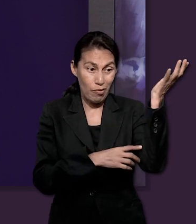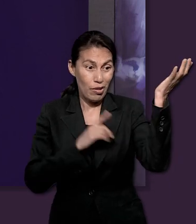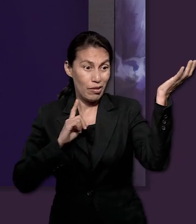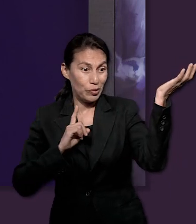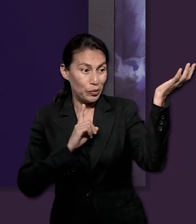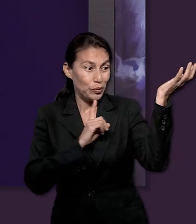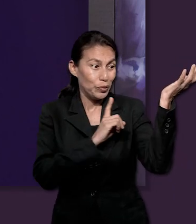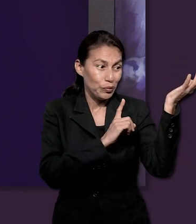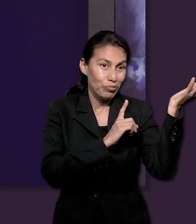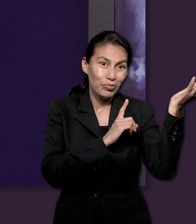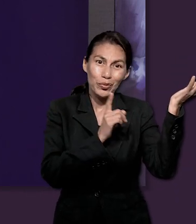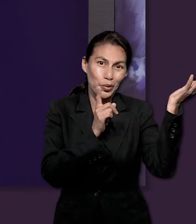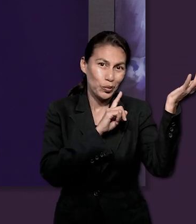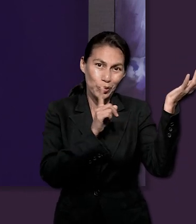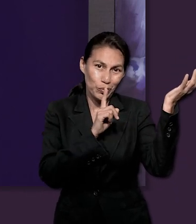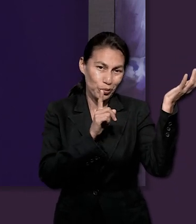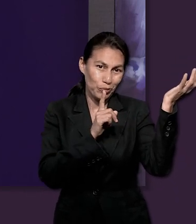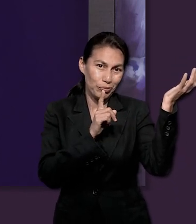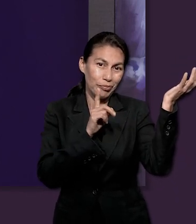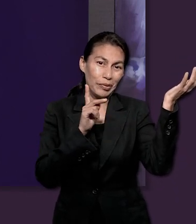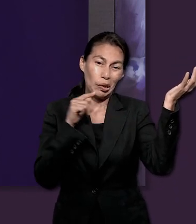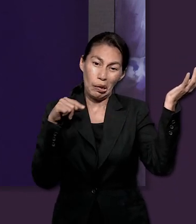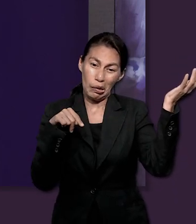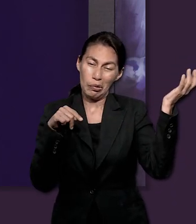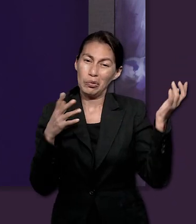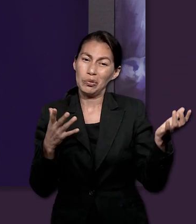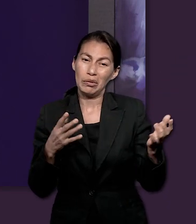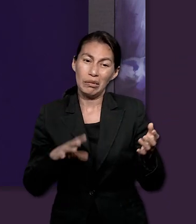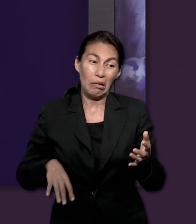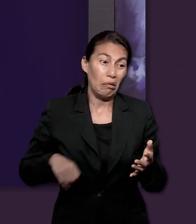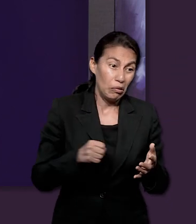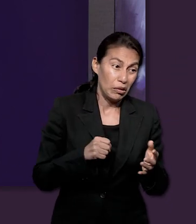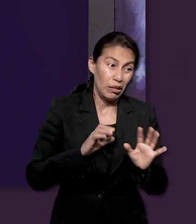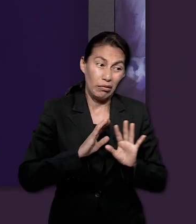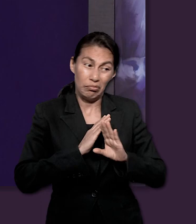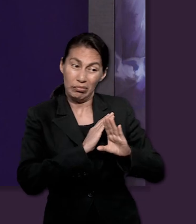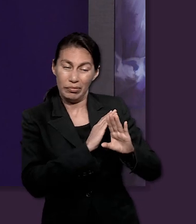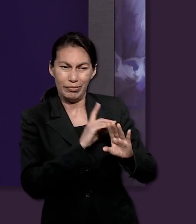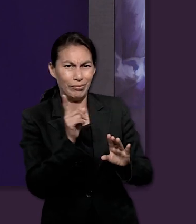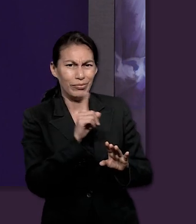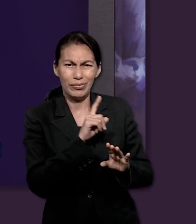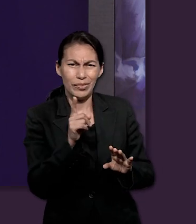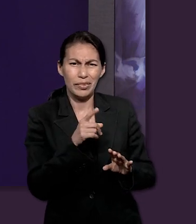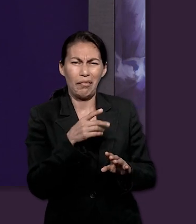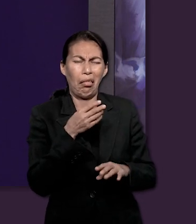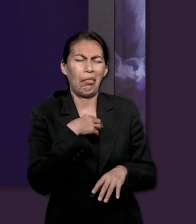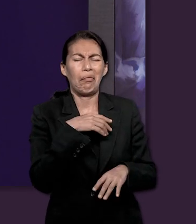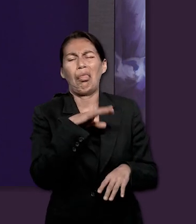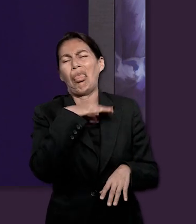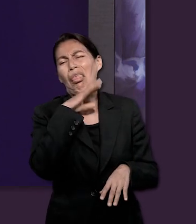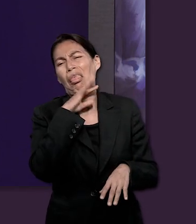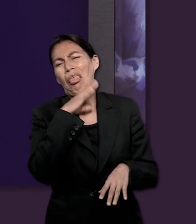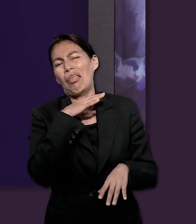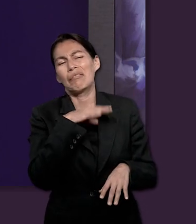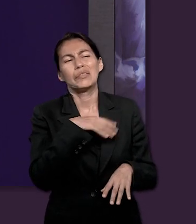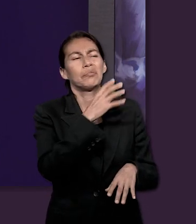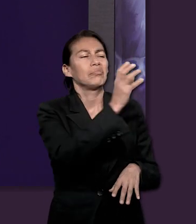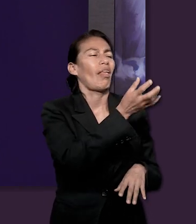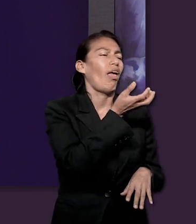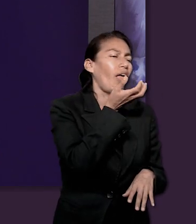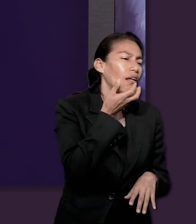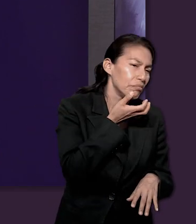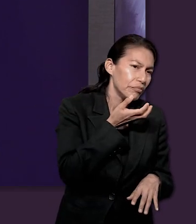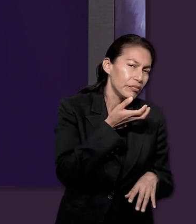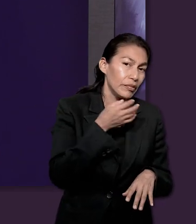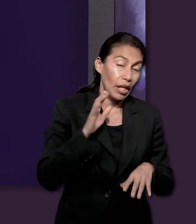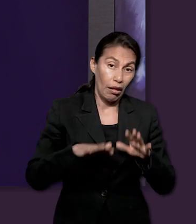hicieran, que no se acercaran, que no comieran, pero no se esforzaron tanto. Y tal vez trayéndolo a nuestra parte, ¿no? Ya está el pecado, ¿no? Y a